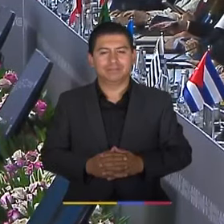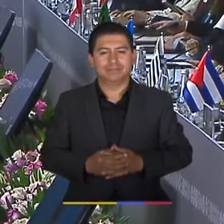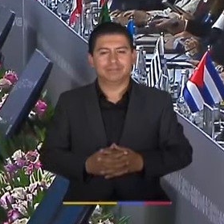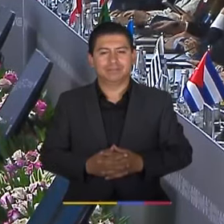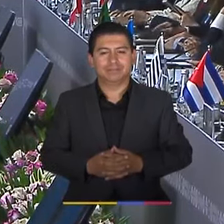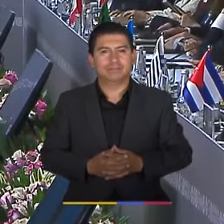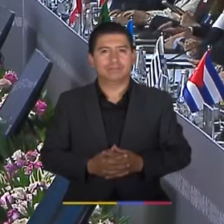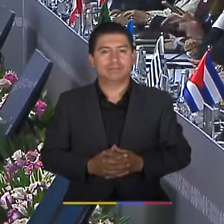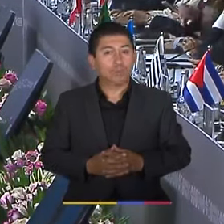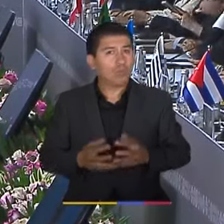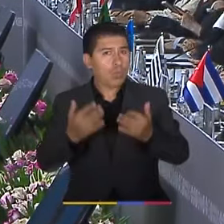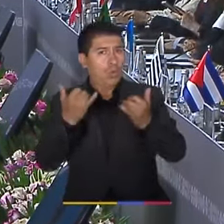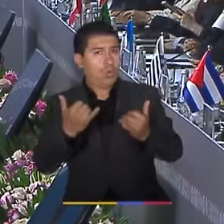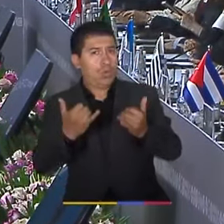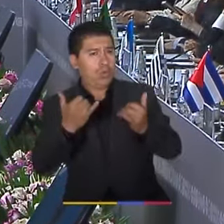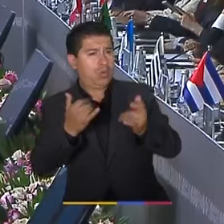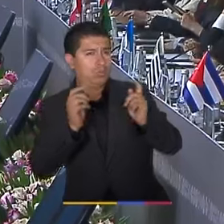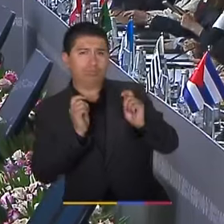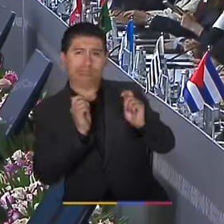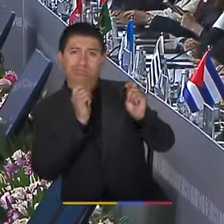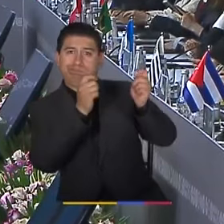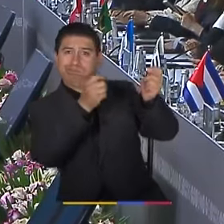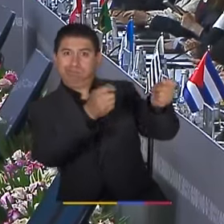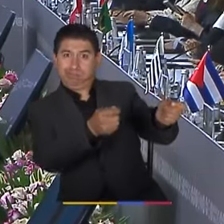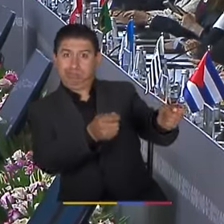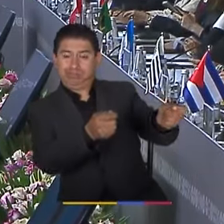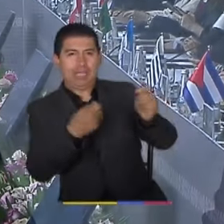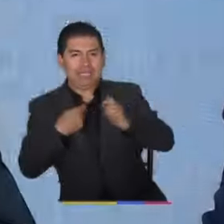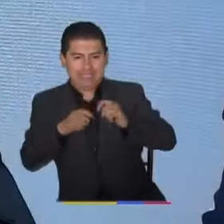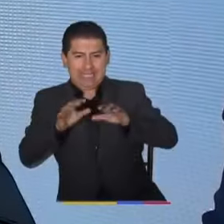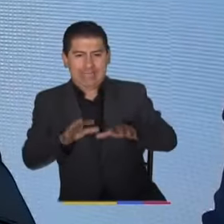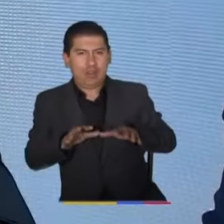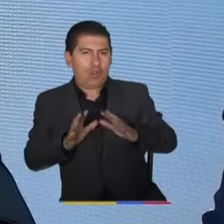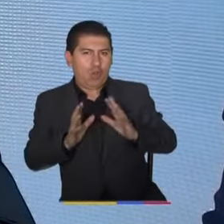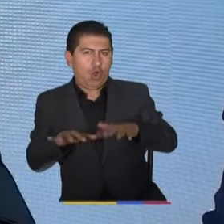Punto 9, traspaso de la Secretaría pro tempore.